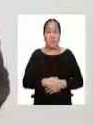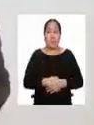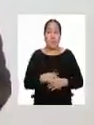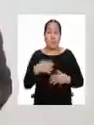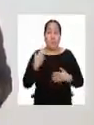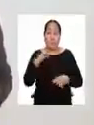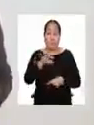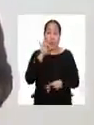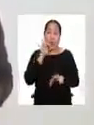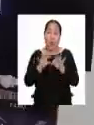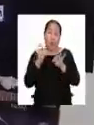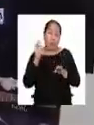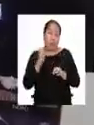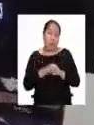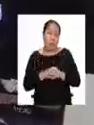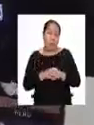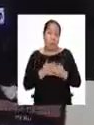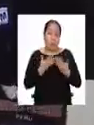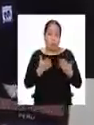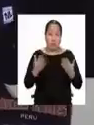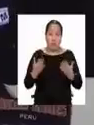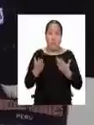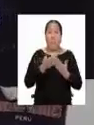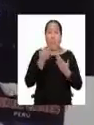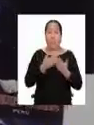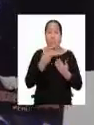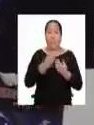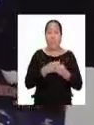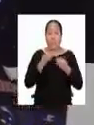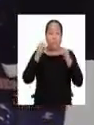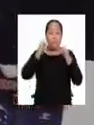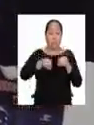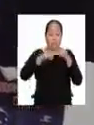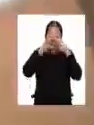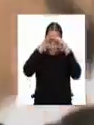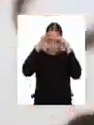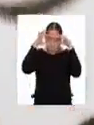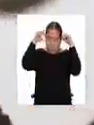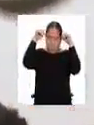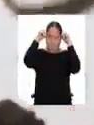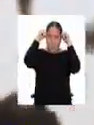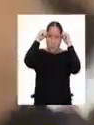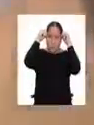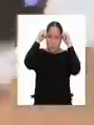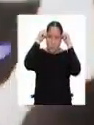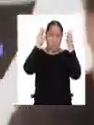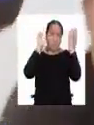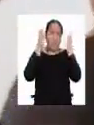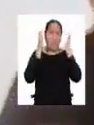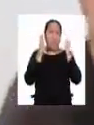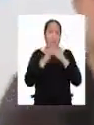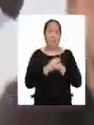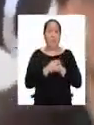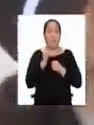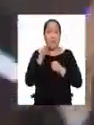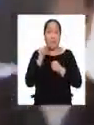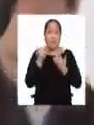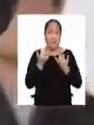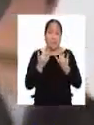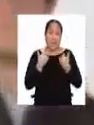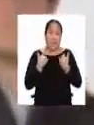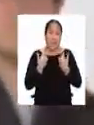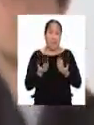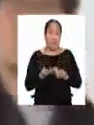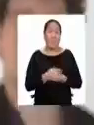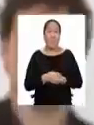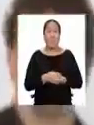más compactas y simples, que incluso podemos armar un visor de realidad virtual que se asemeje bastante a lo que... Usando lentes, ¿no es cierto?